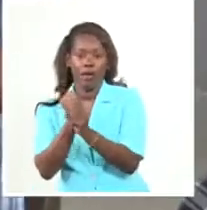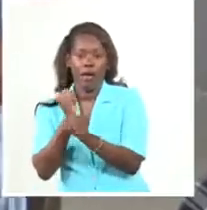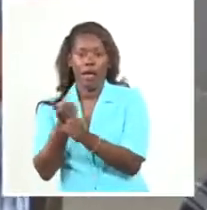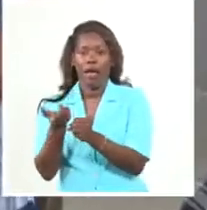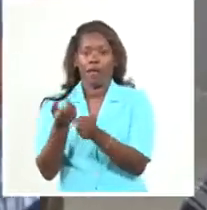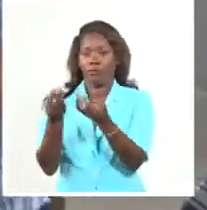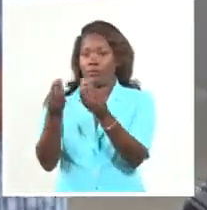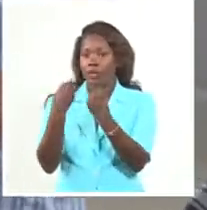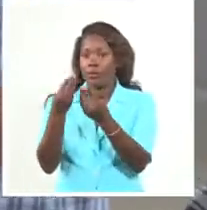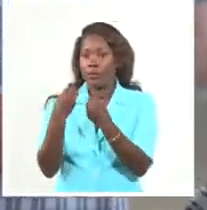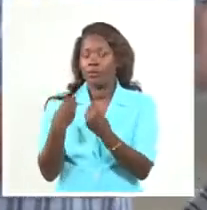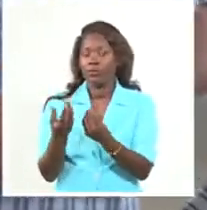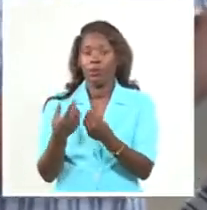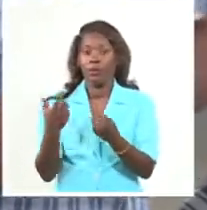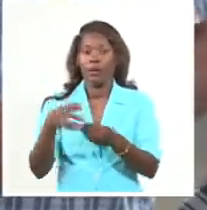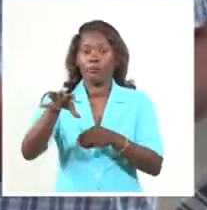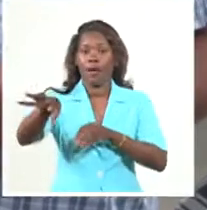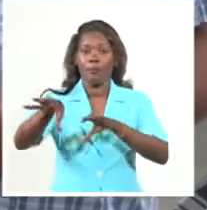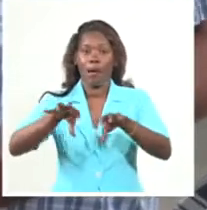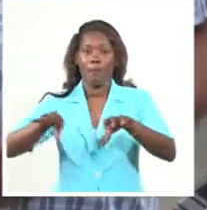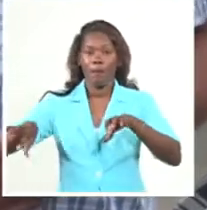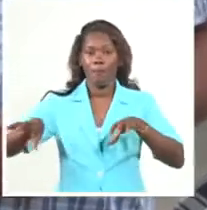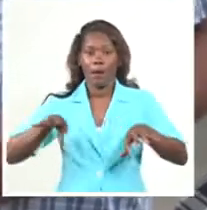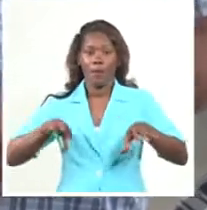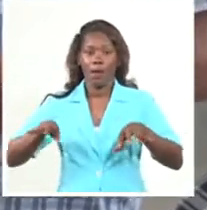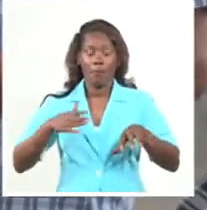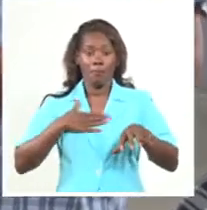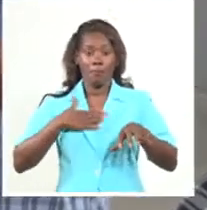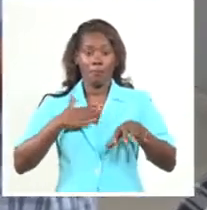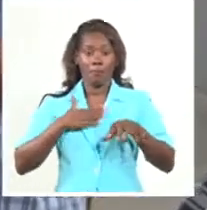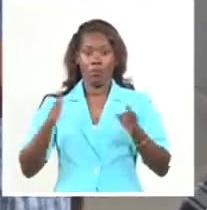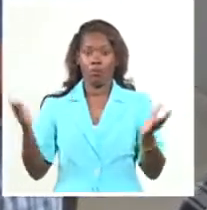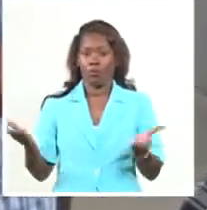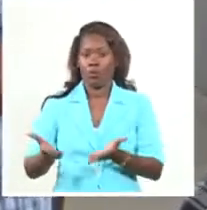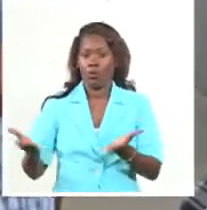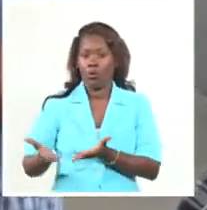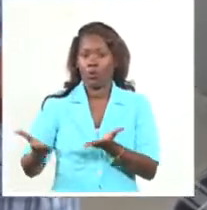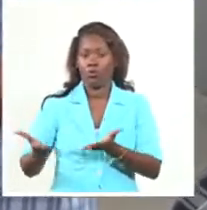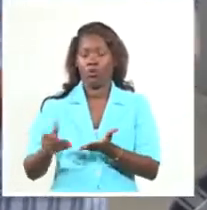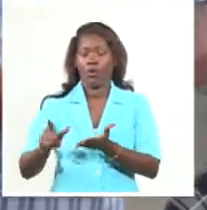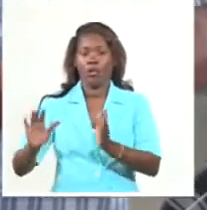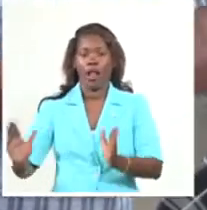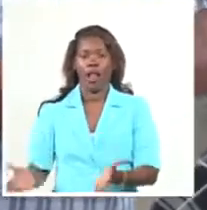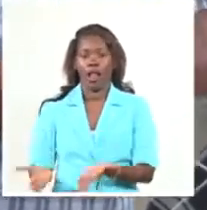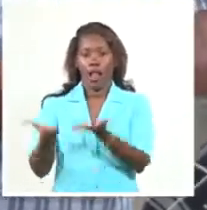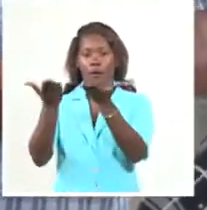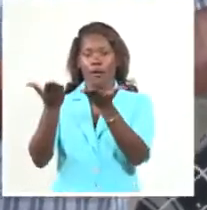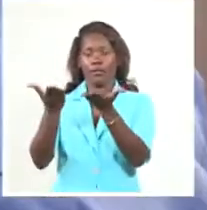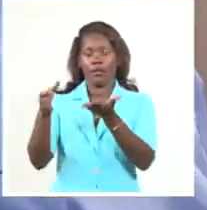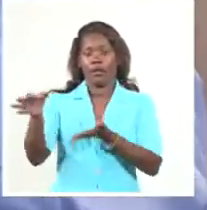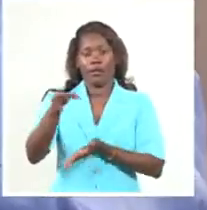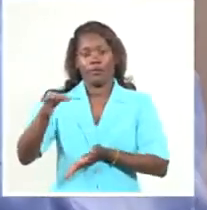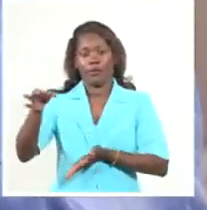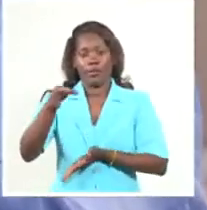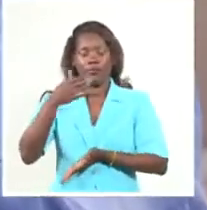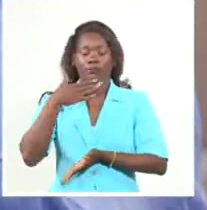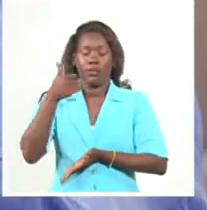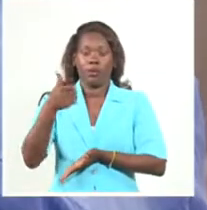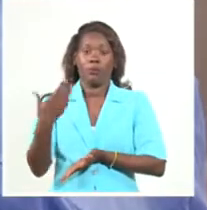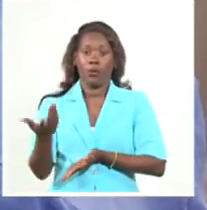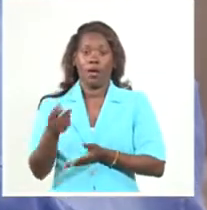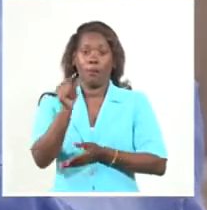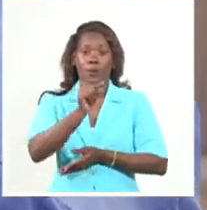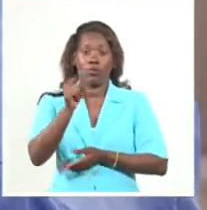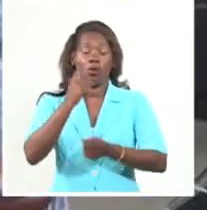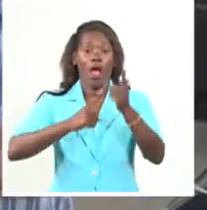lugar vaya viviendo a partir de sus propios esfuerzos. Eso va a evitar que haya personas desvinculadas del trabajo y del